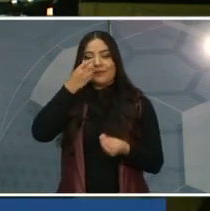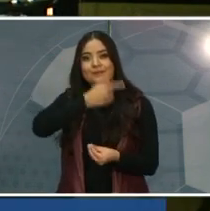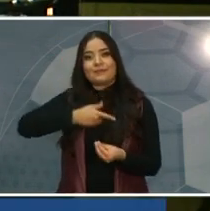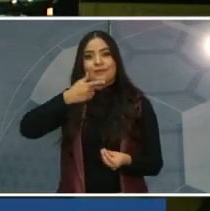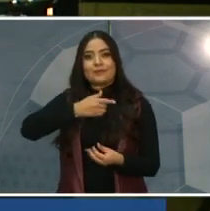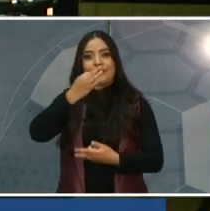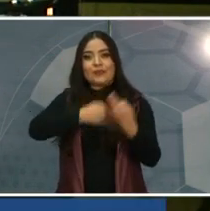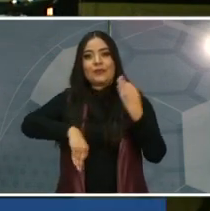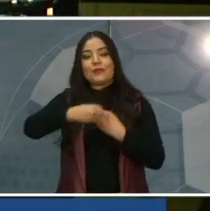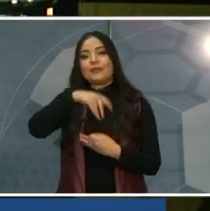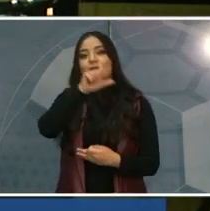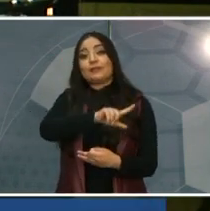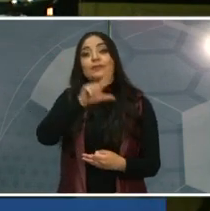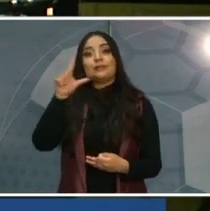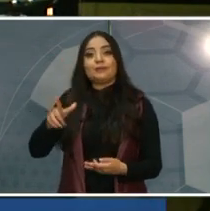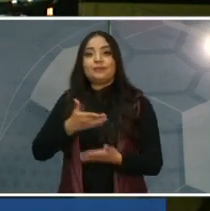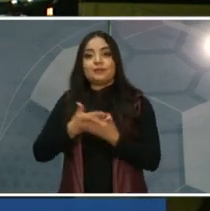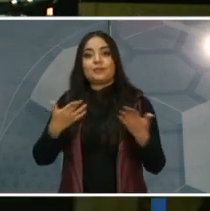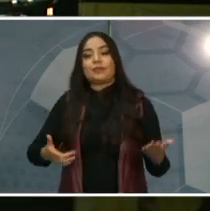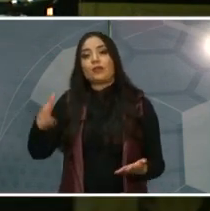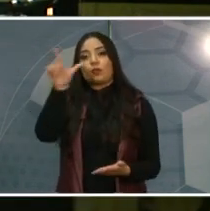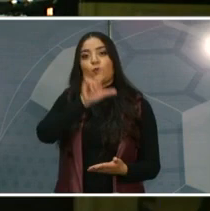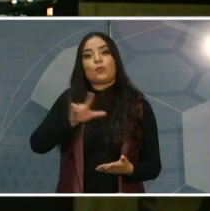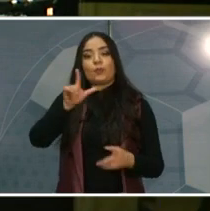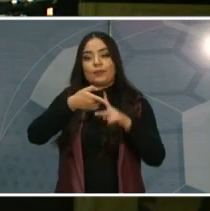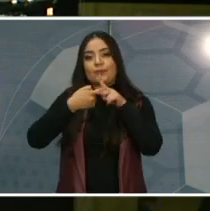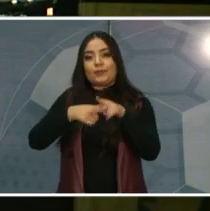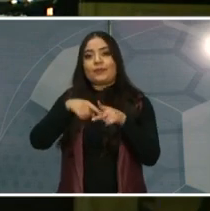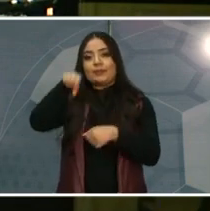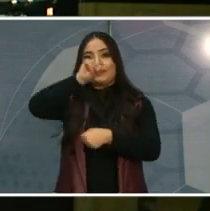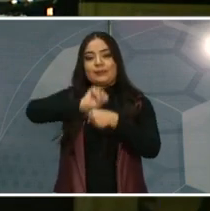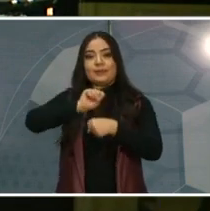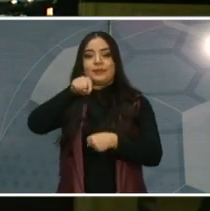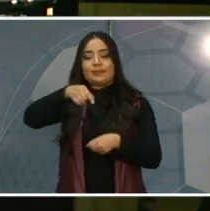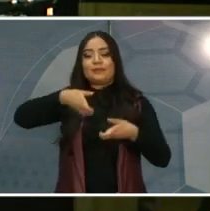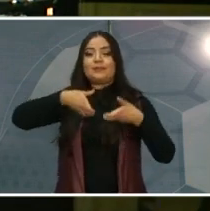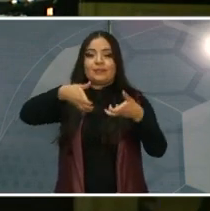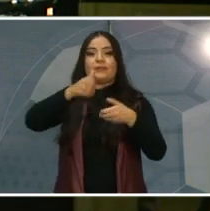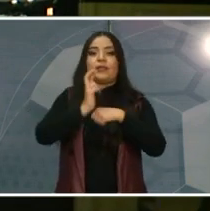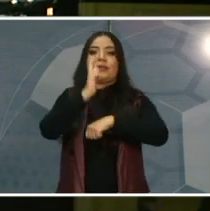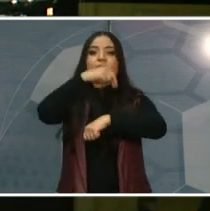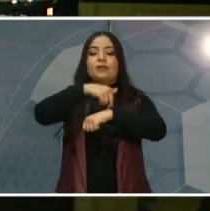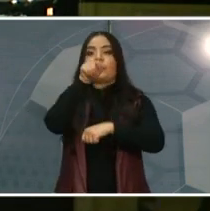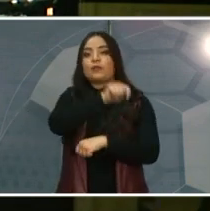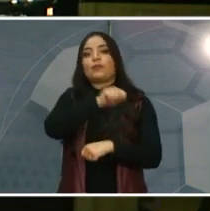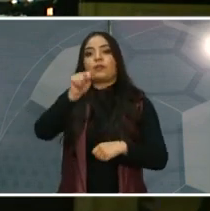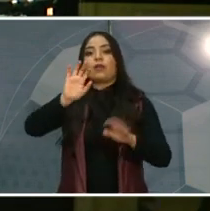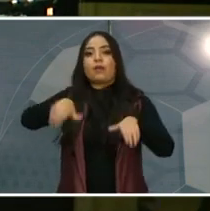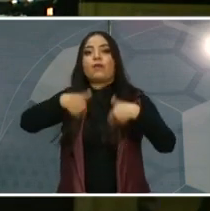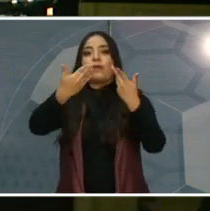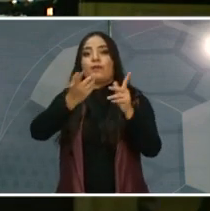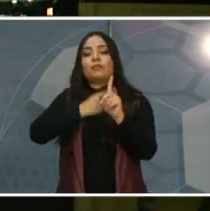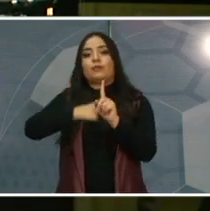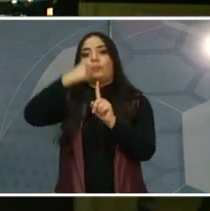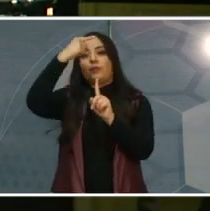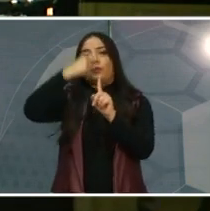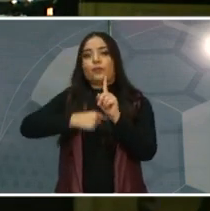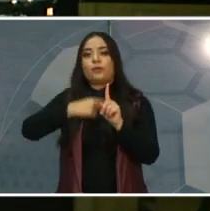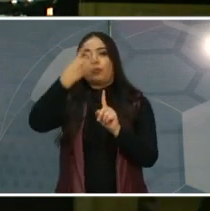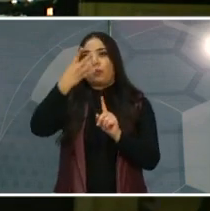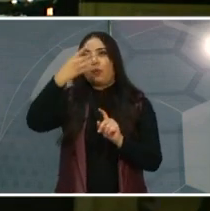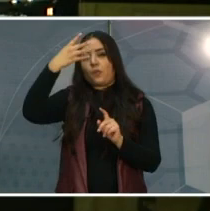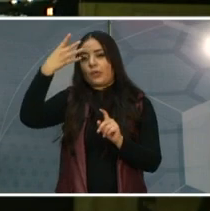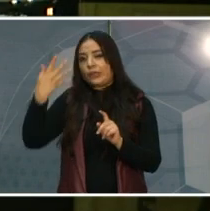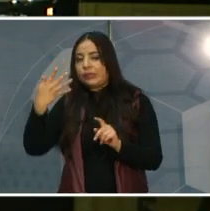en este lunes inicio de semana desde el bulevar revolución de torreón donde al exterior nos encontramos entre los 4 y los 5 grados centígrados